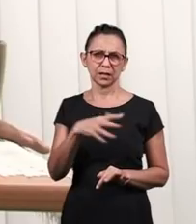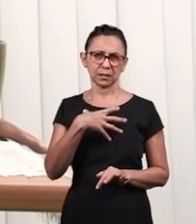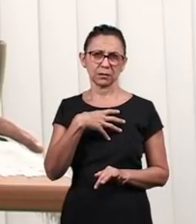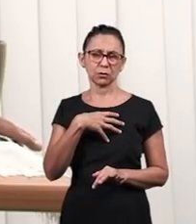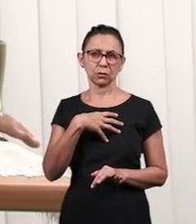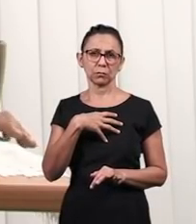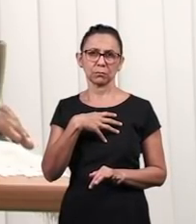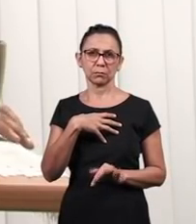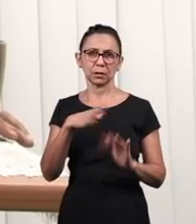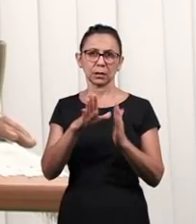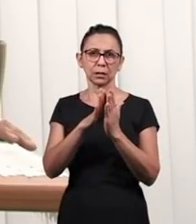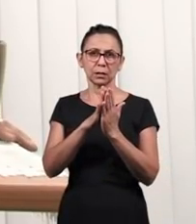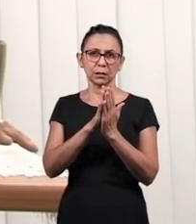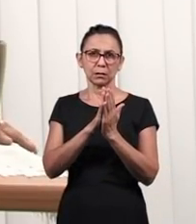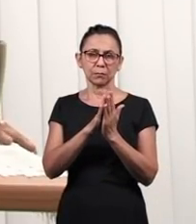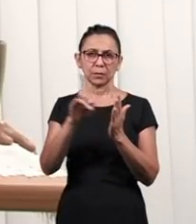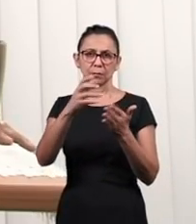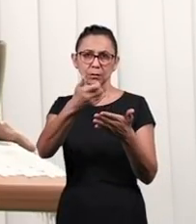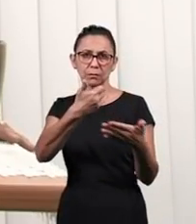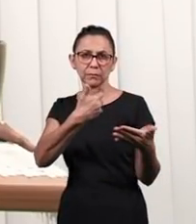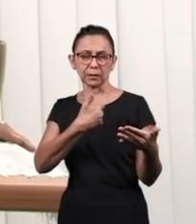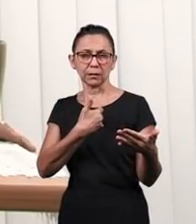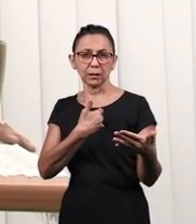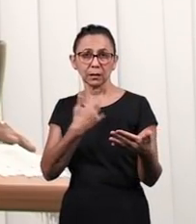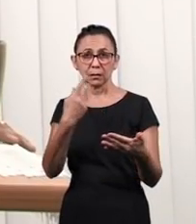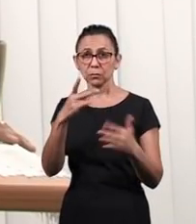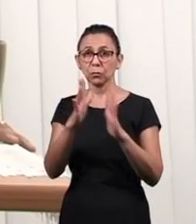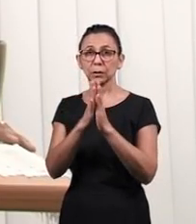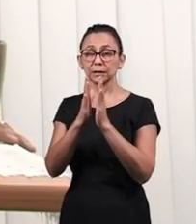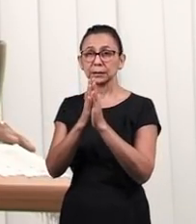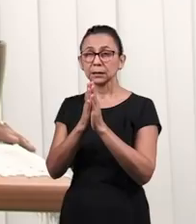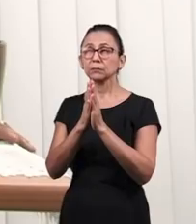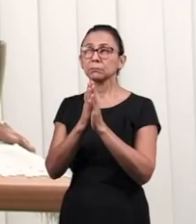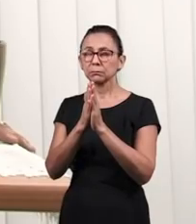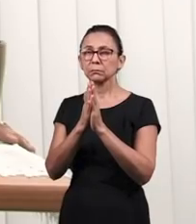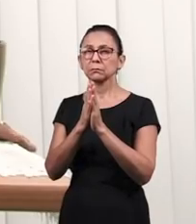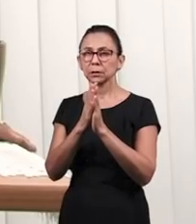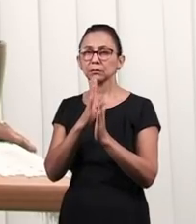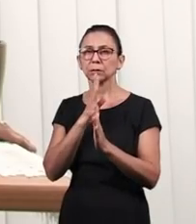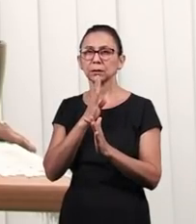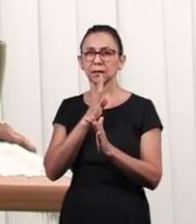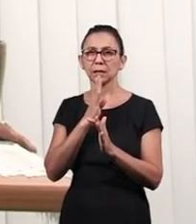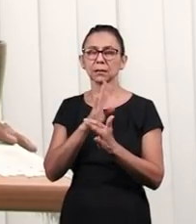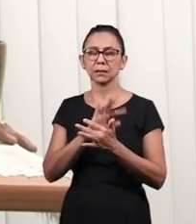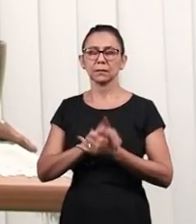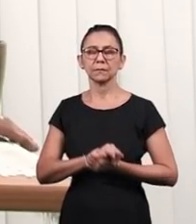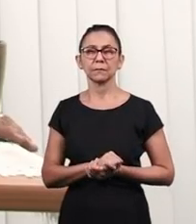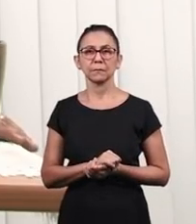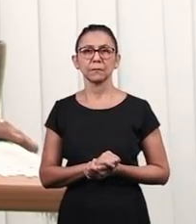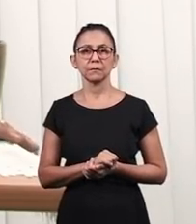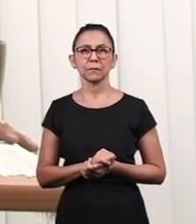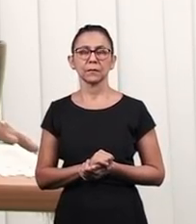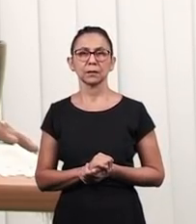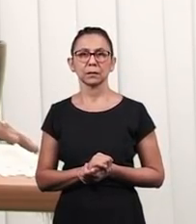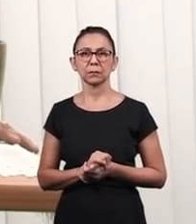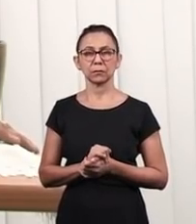habló contigo por la palabra. Él ya oyó tu oración. Y vamos a terminar en esta hora glorificando al